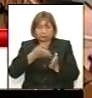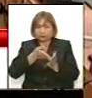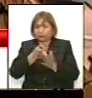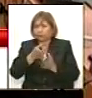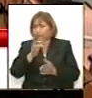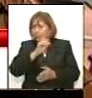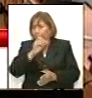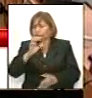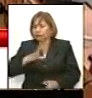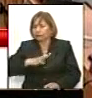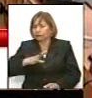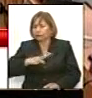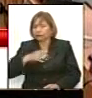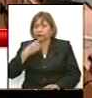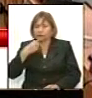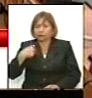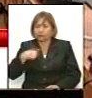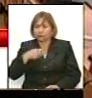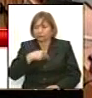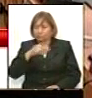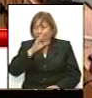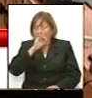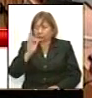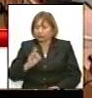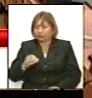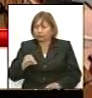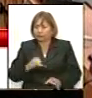no es ético. Y nosotros como Fuerza Popular nunca lo vamos a